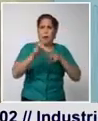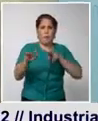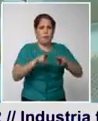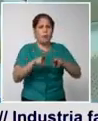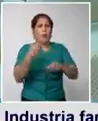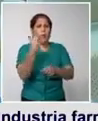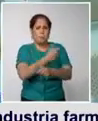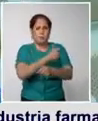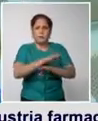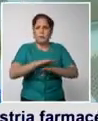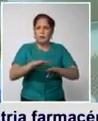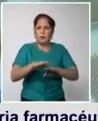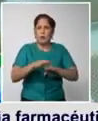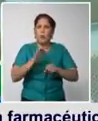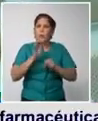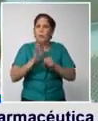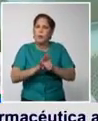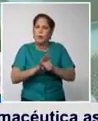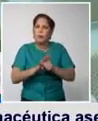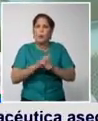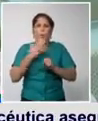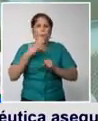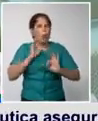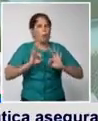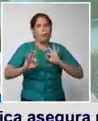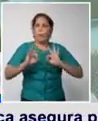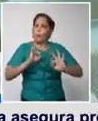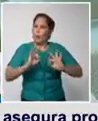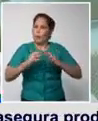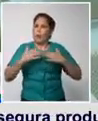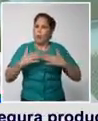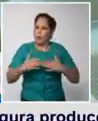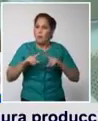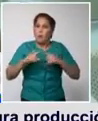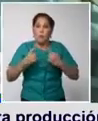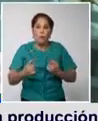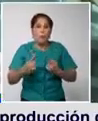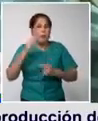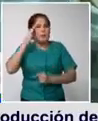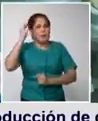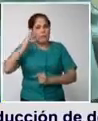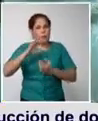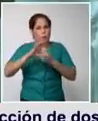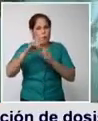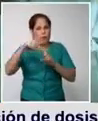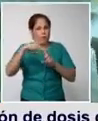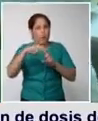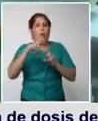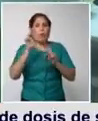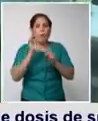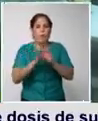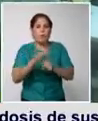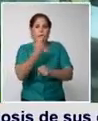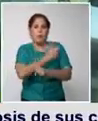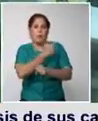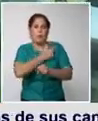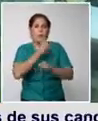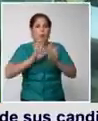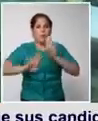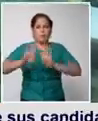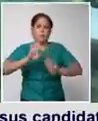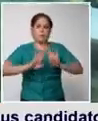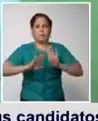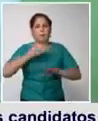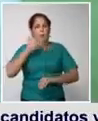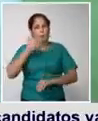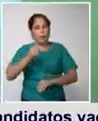Empiezo ya a sentirme más protegida en este sentido, con un poco más de inmunidad. Y es un honor y